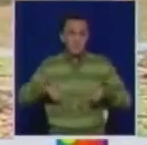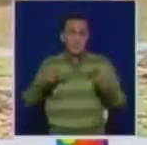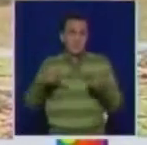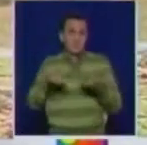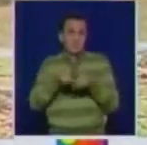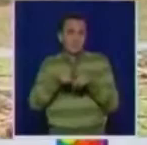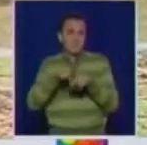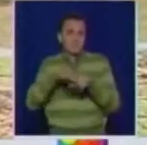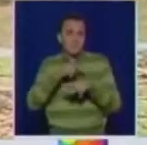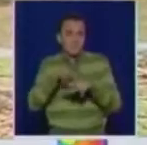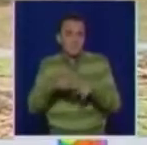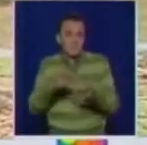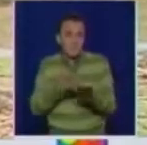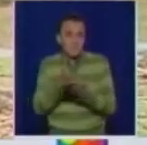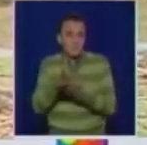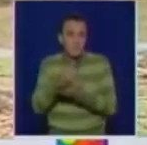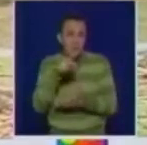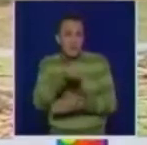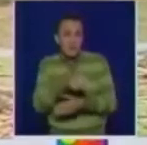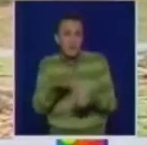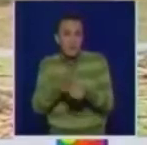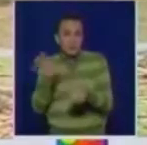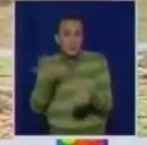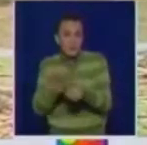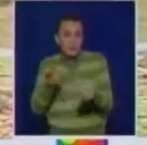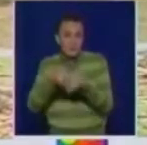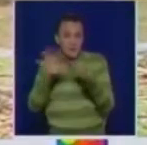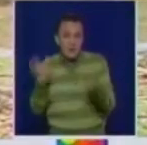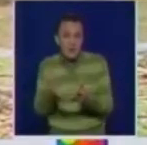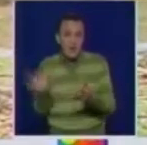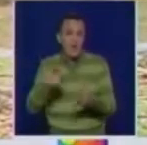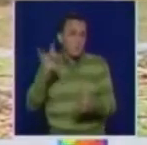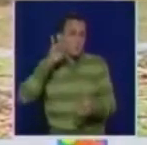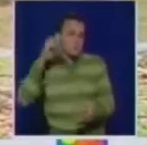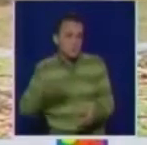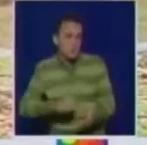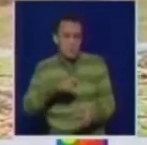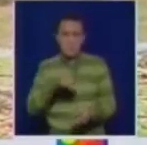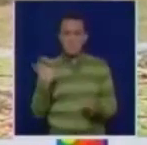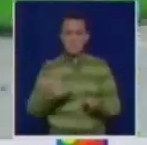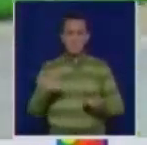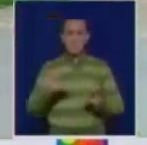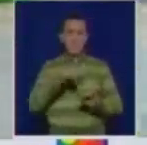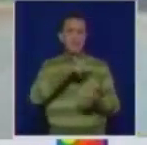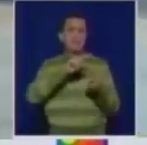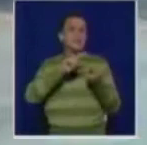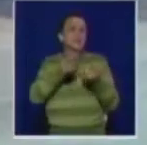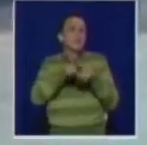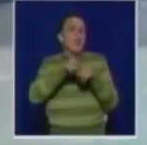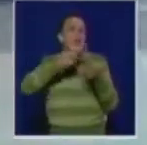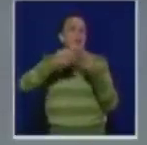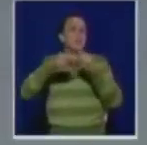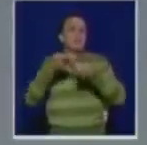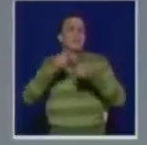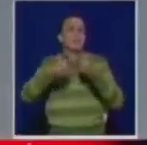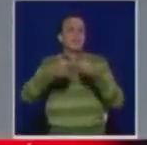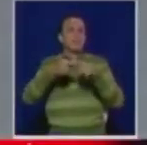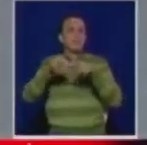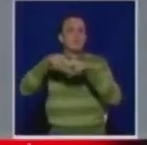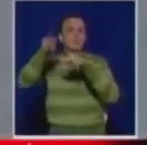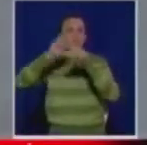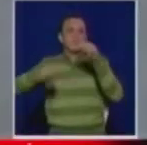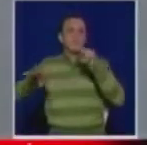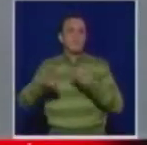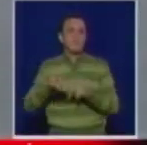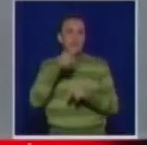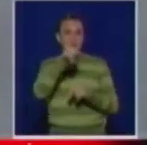vehículo es una vaina que no contamina, no hace ruido y es amigable con el ambiente. El medio de transporte alemán solo basta